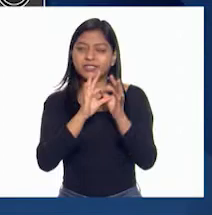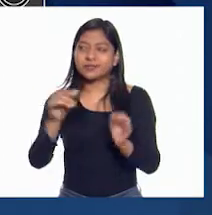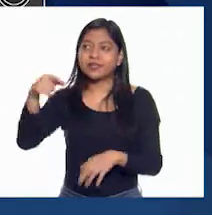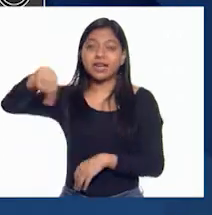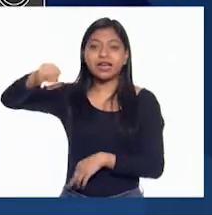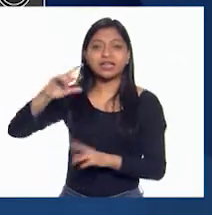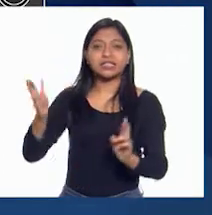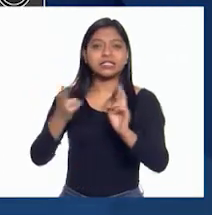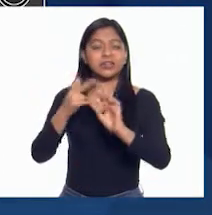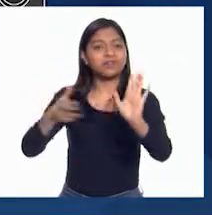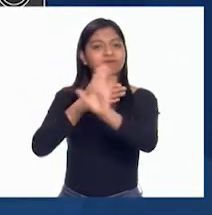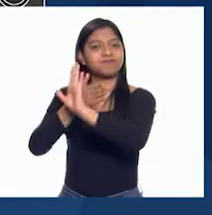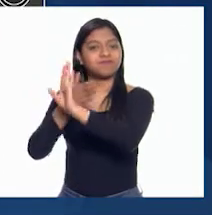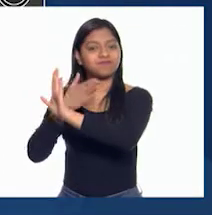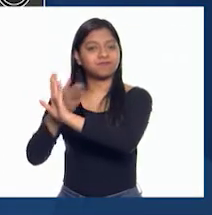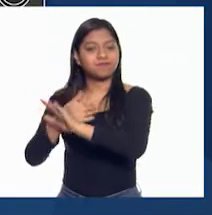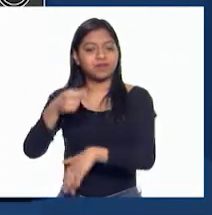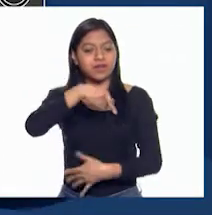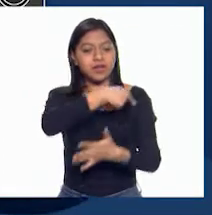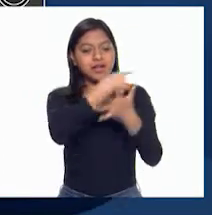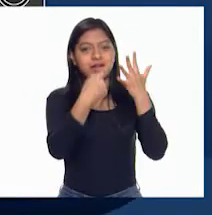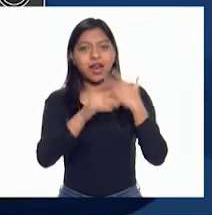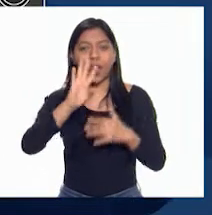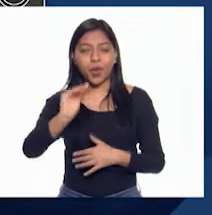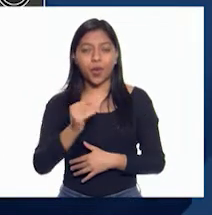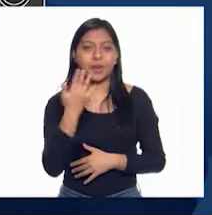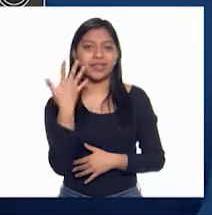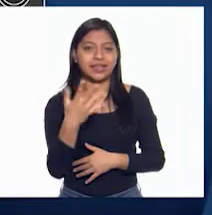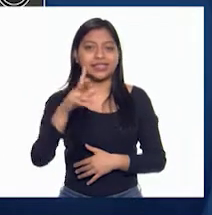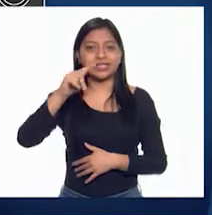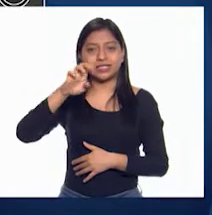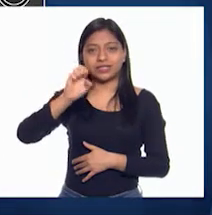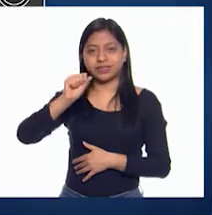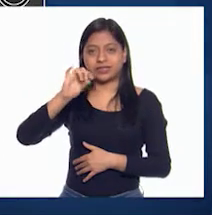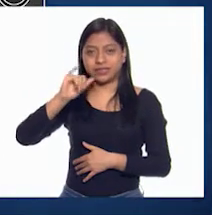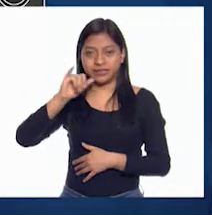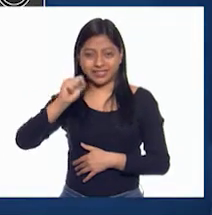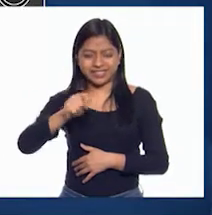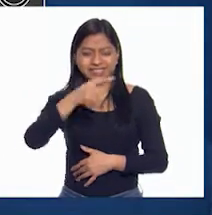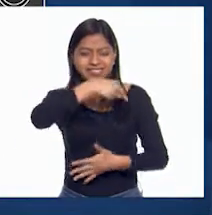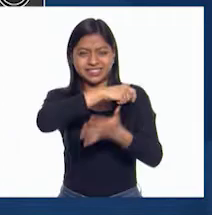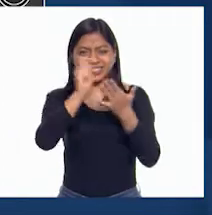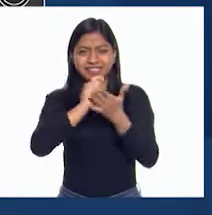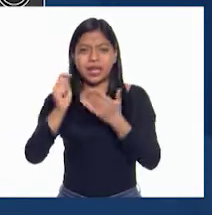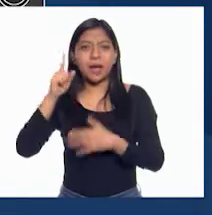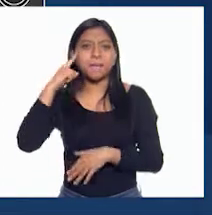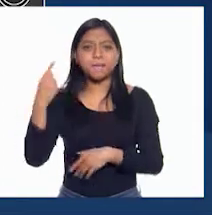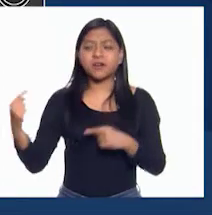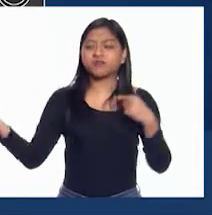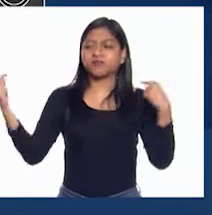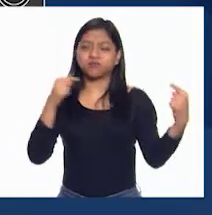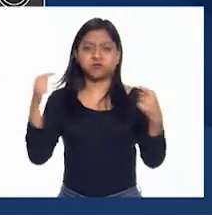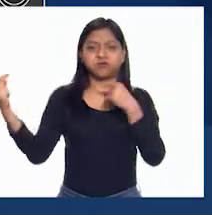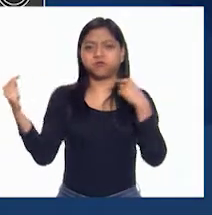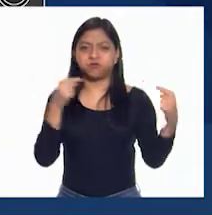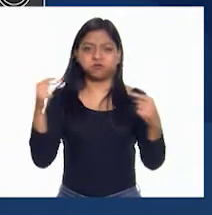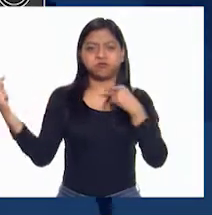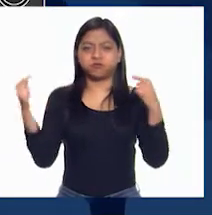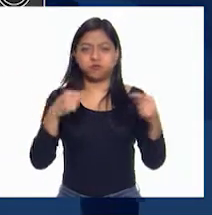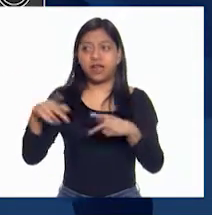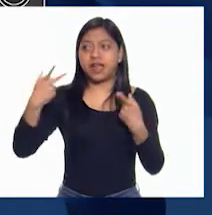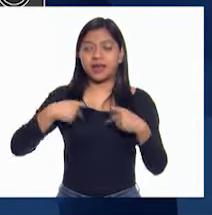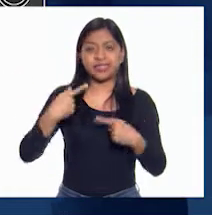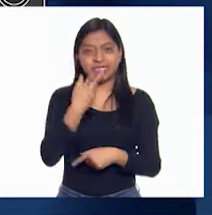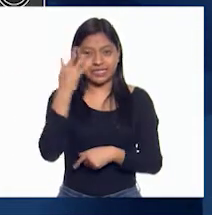Templo Católico de Wittenberg, conocido como las 95 Tesis, que dio lugar a un enorme debate teológico y eclesial